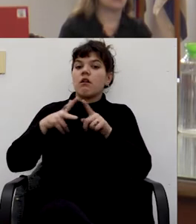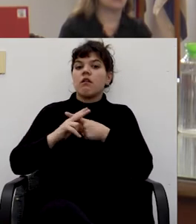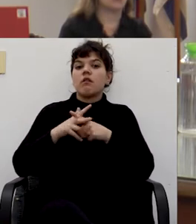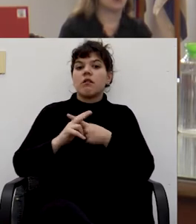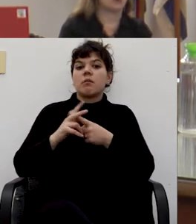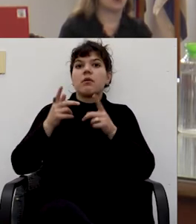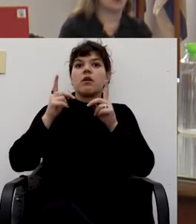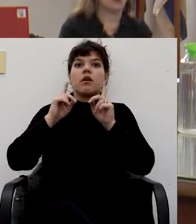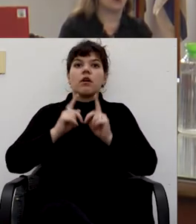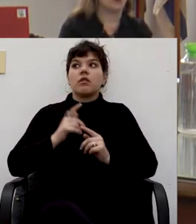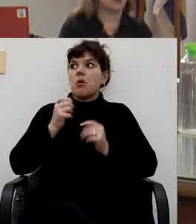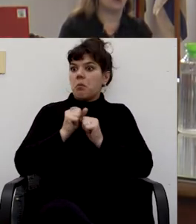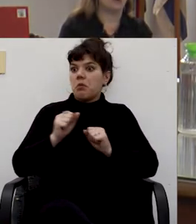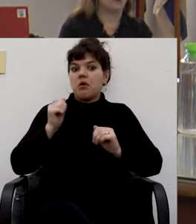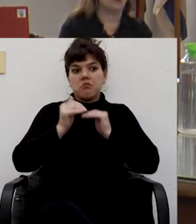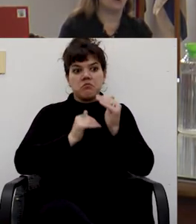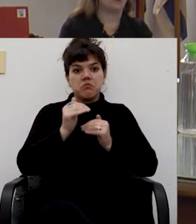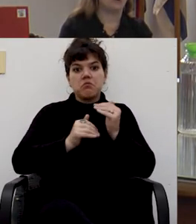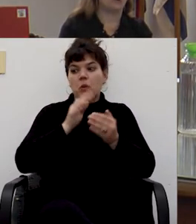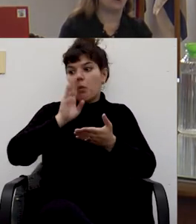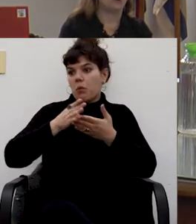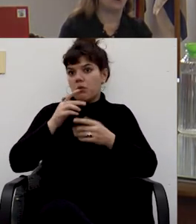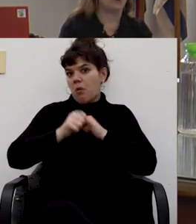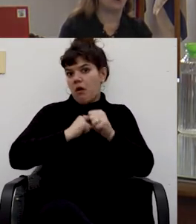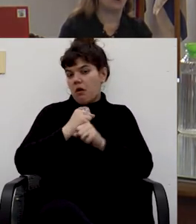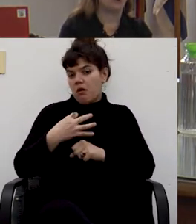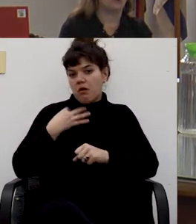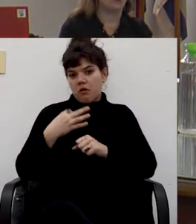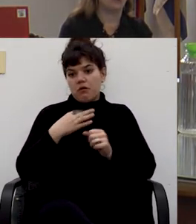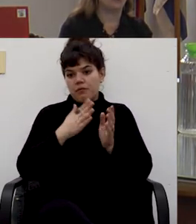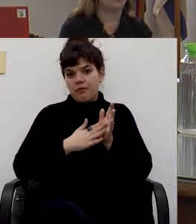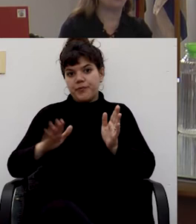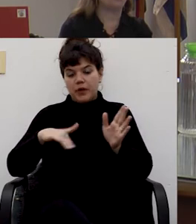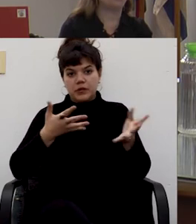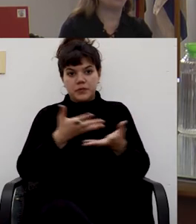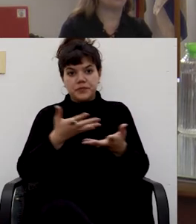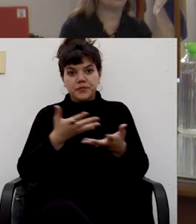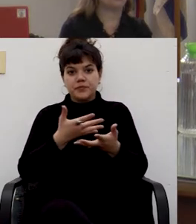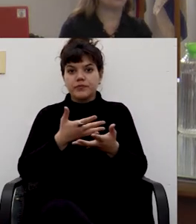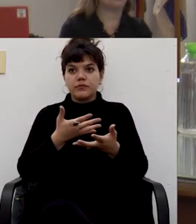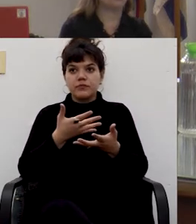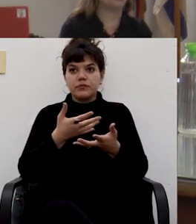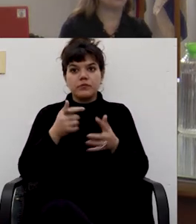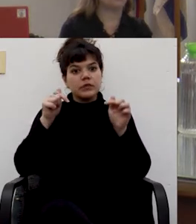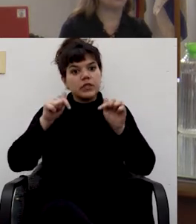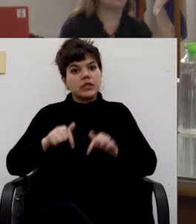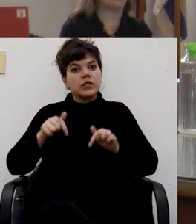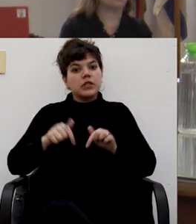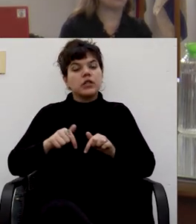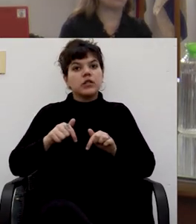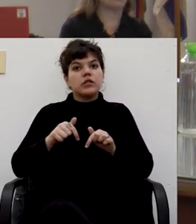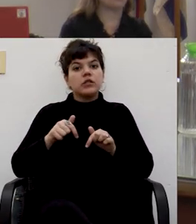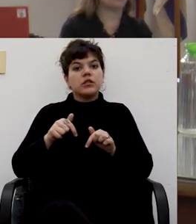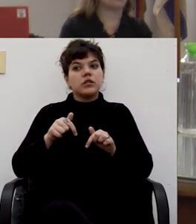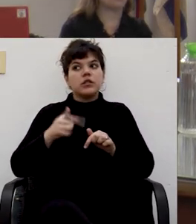puesto a disposición, ha desarrollado en el último tiempo. Creo que esto hace también, o se toma como